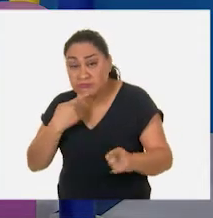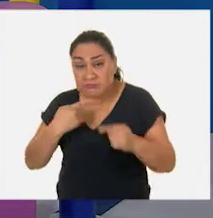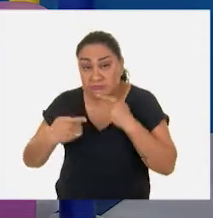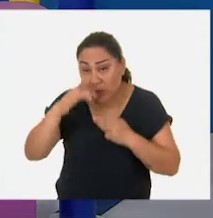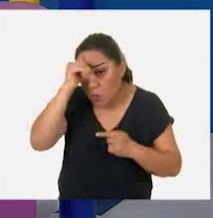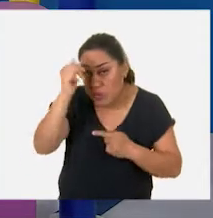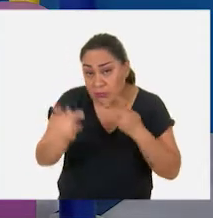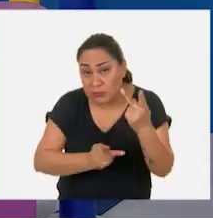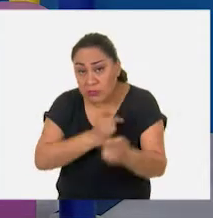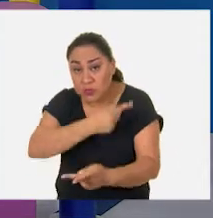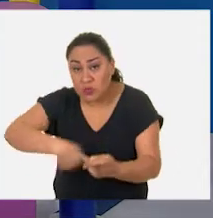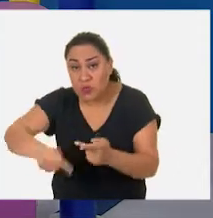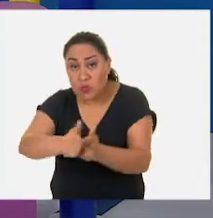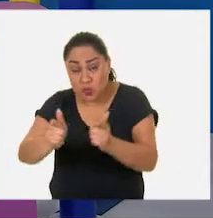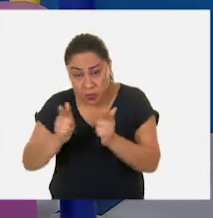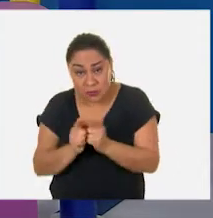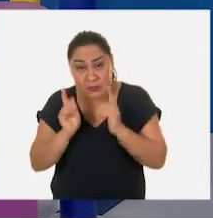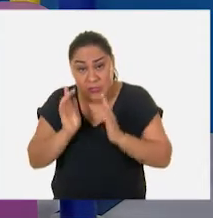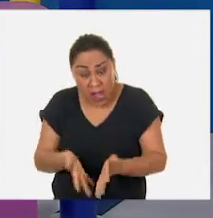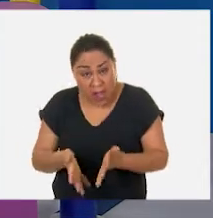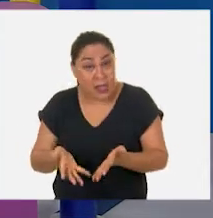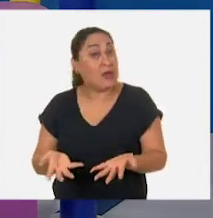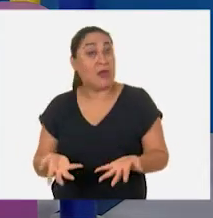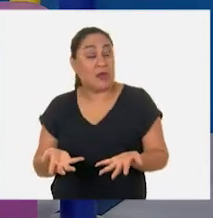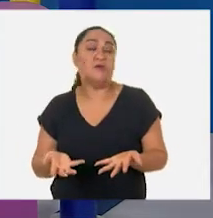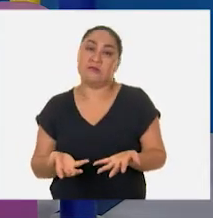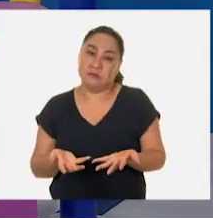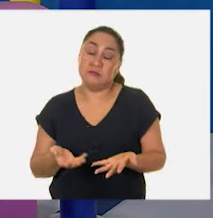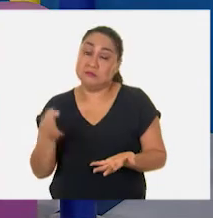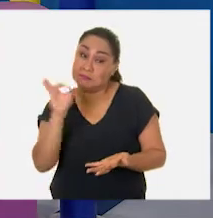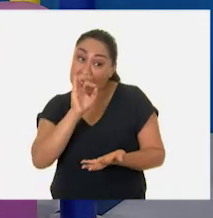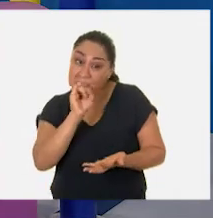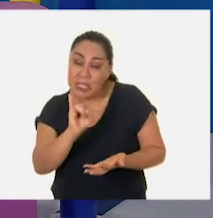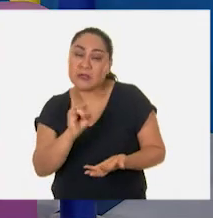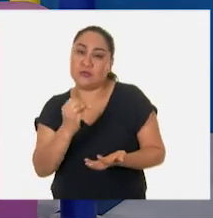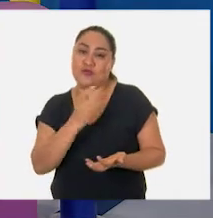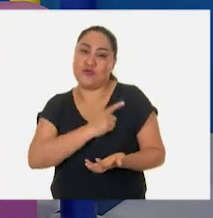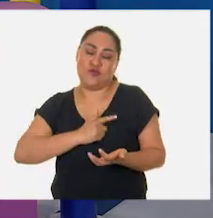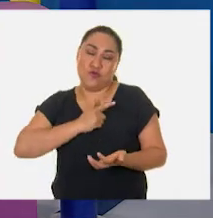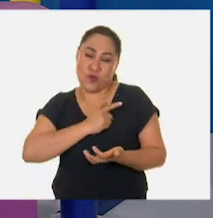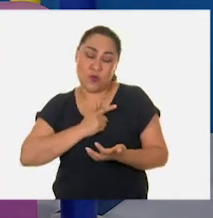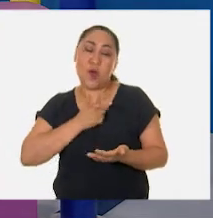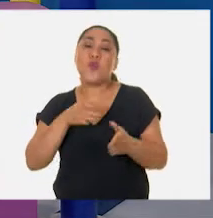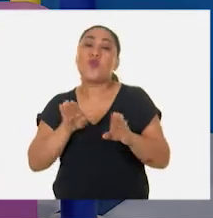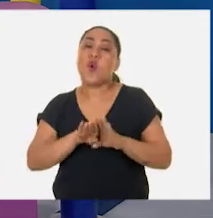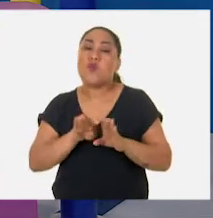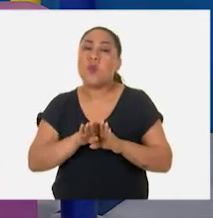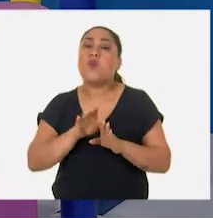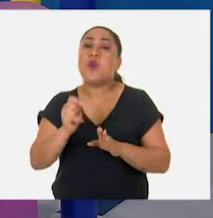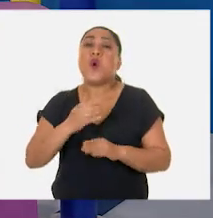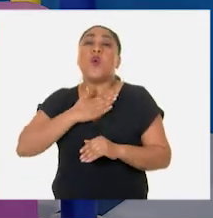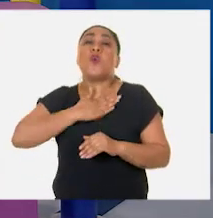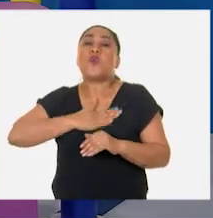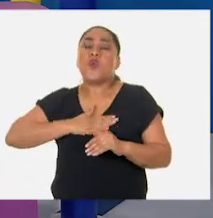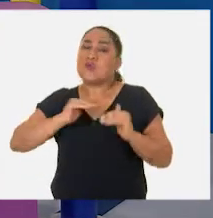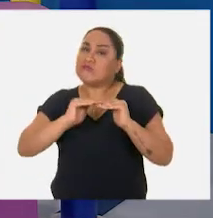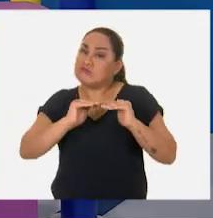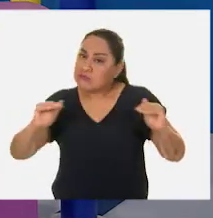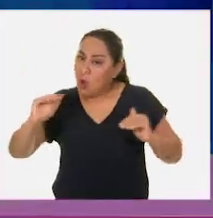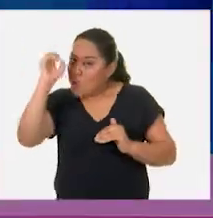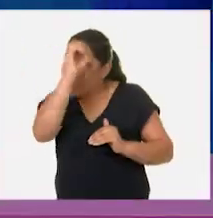el grupo? Sí. Porque, bueno, eso a mí me daría muchísimo gusto. Esa forma están ejerciendo democracia en su grupo.